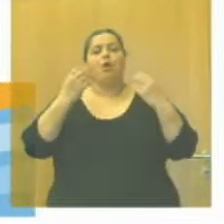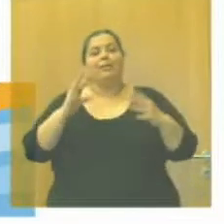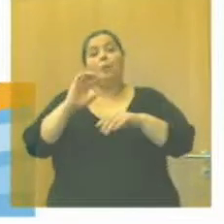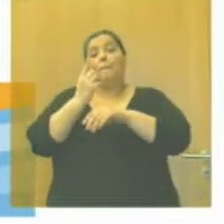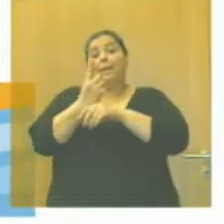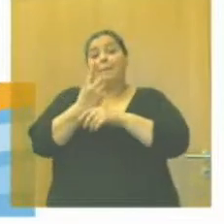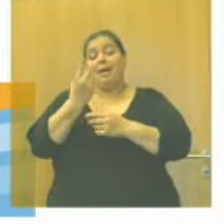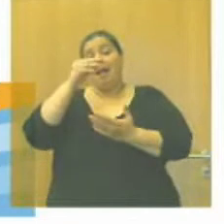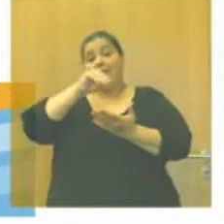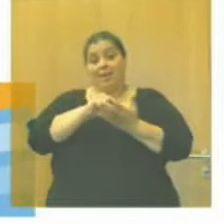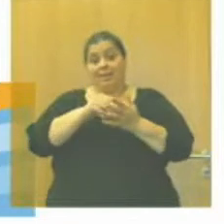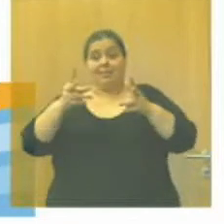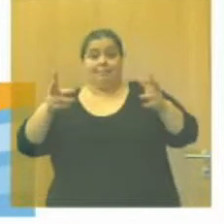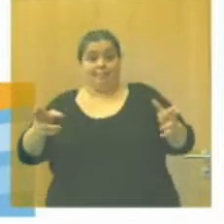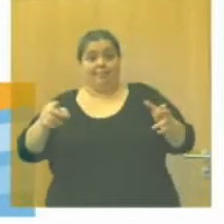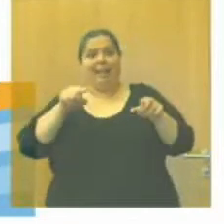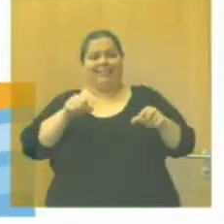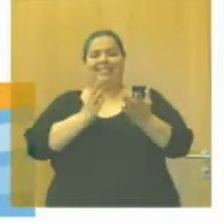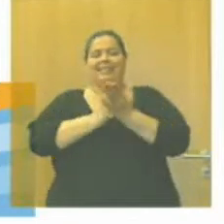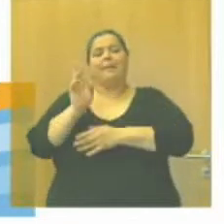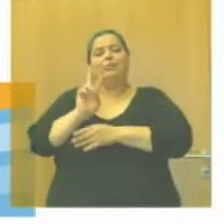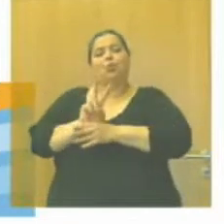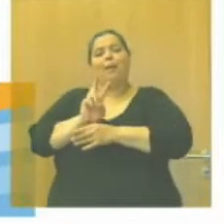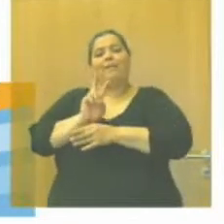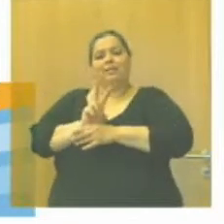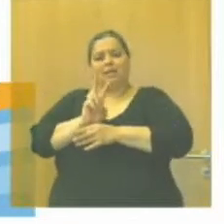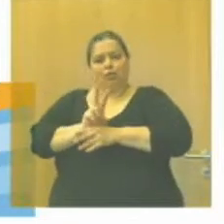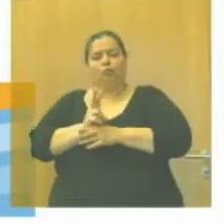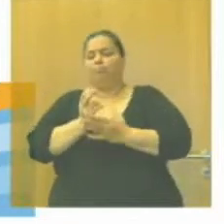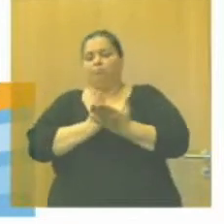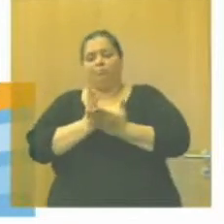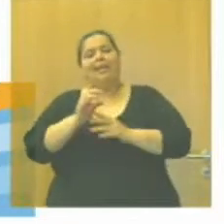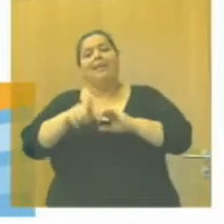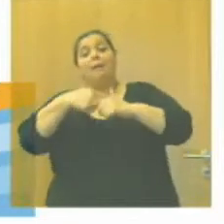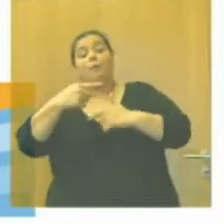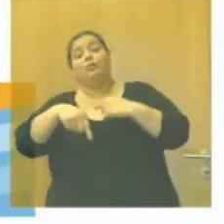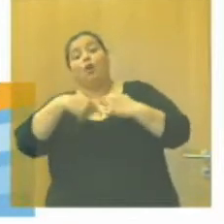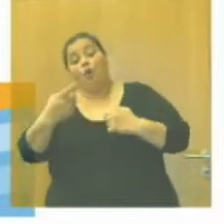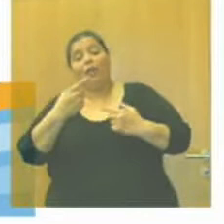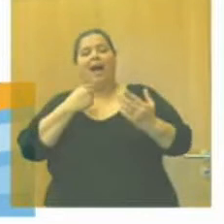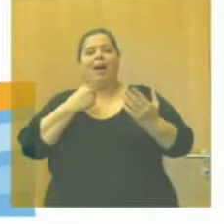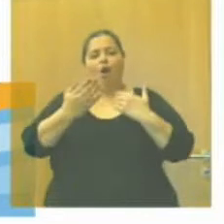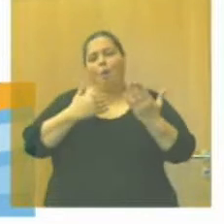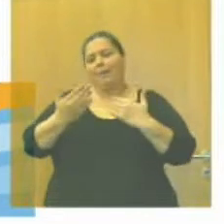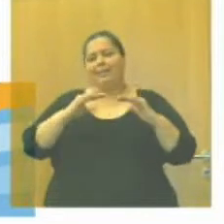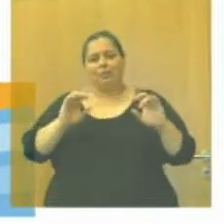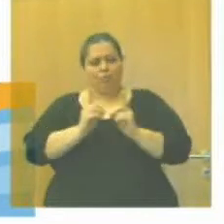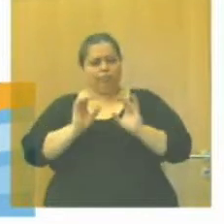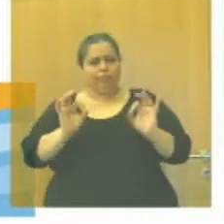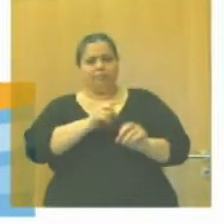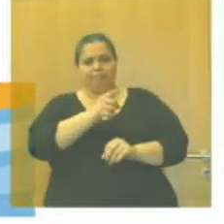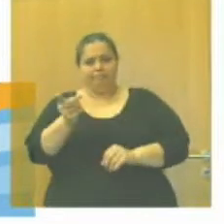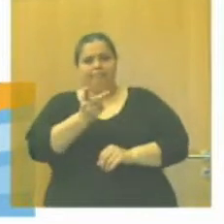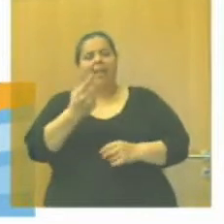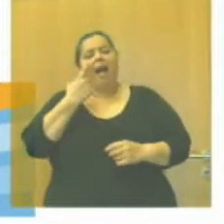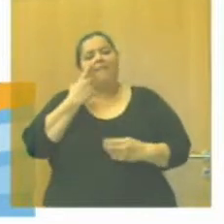sesión fuera siempre una sesión supervisada y después un debriefing, una conversación con ellos para poder decidir